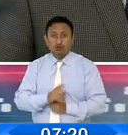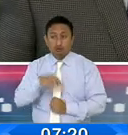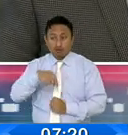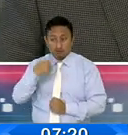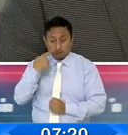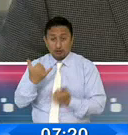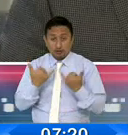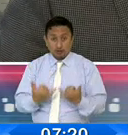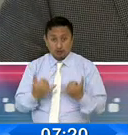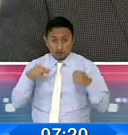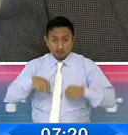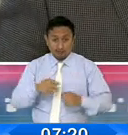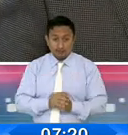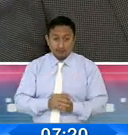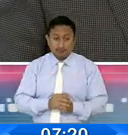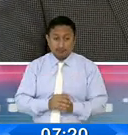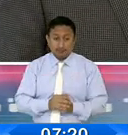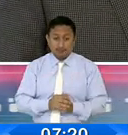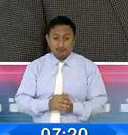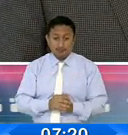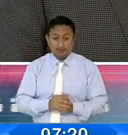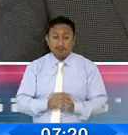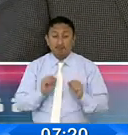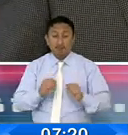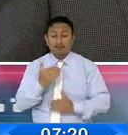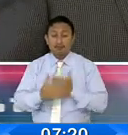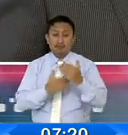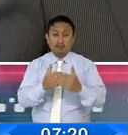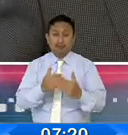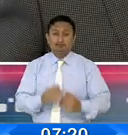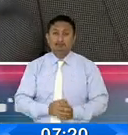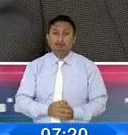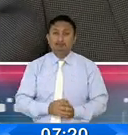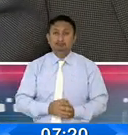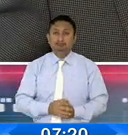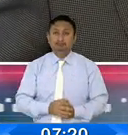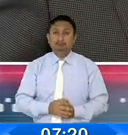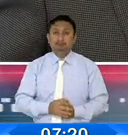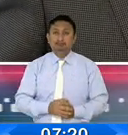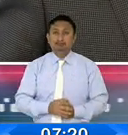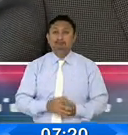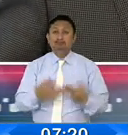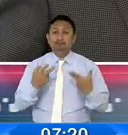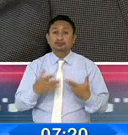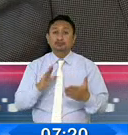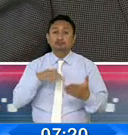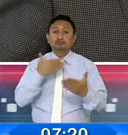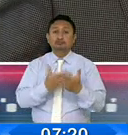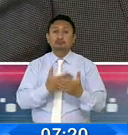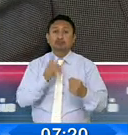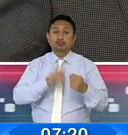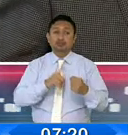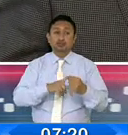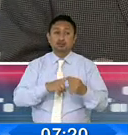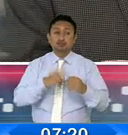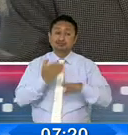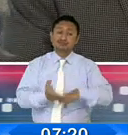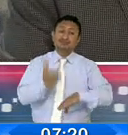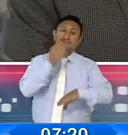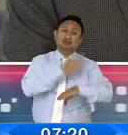parte de la avanzada. También la llegada a Quito será previo a una